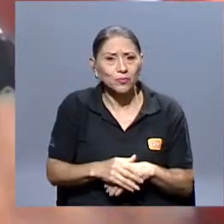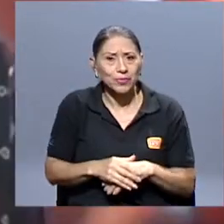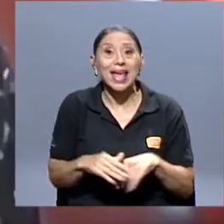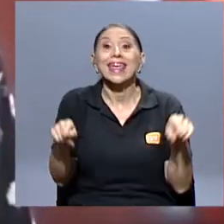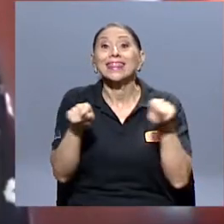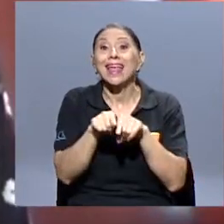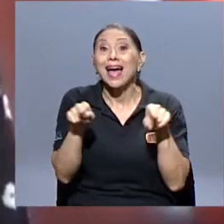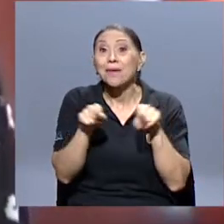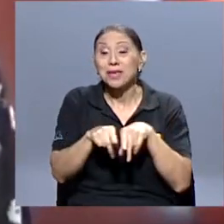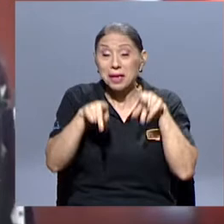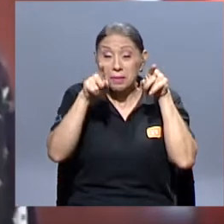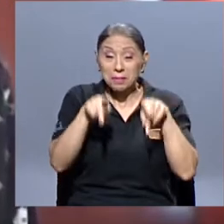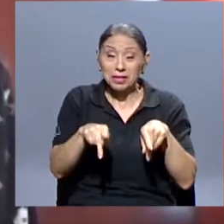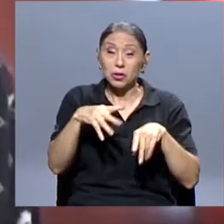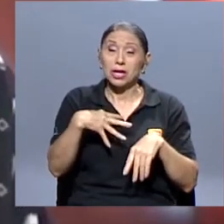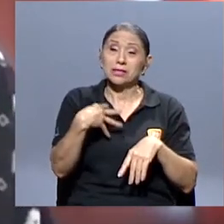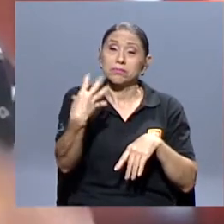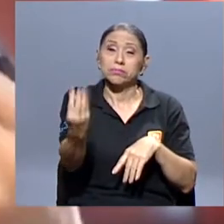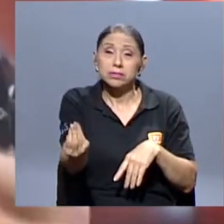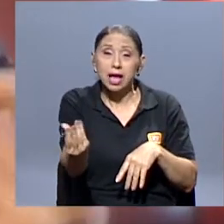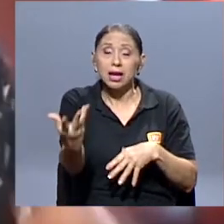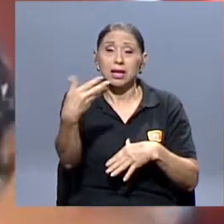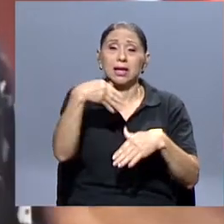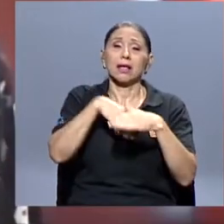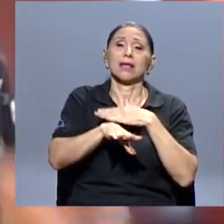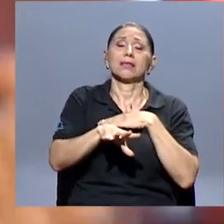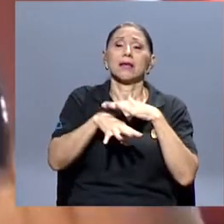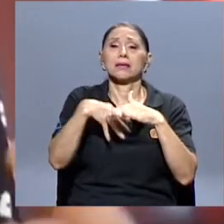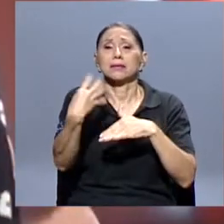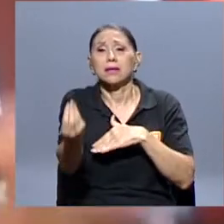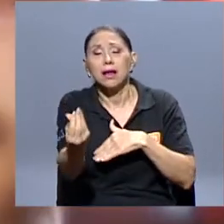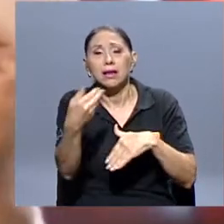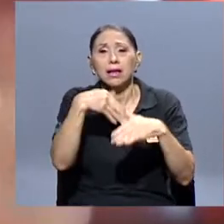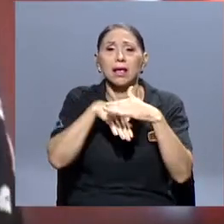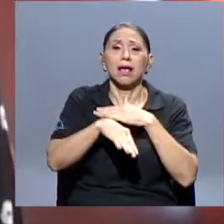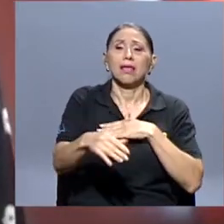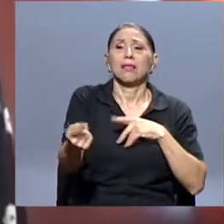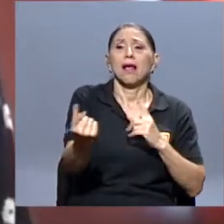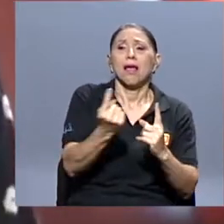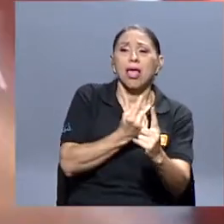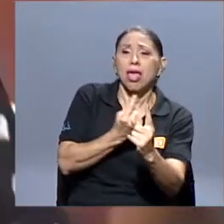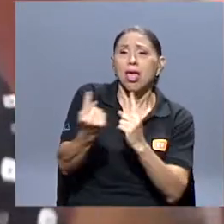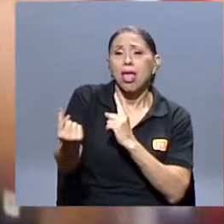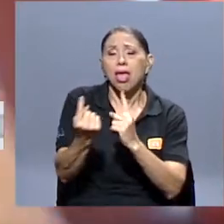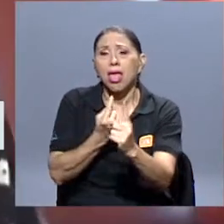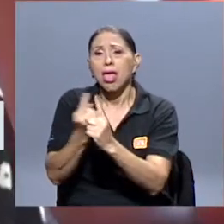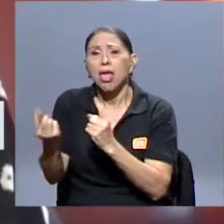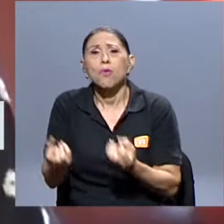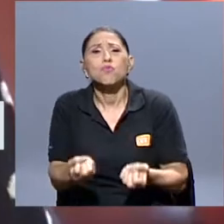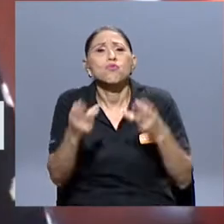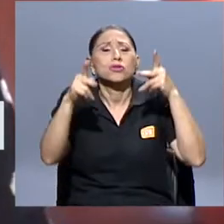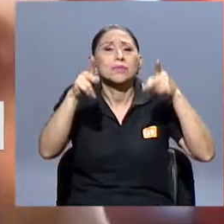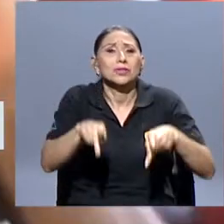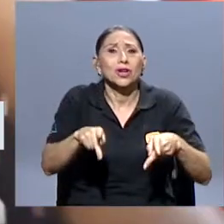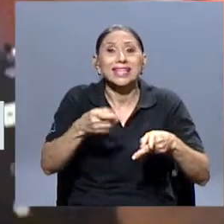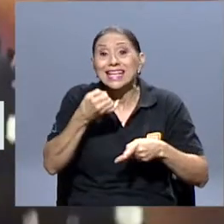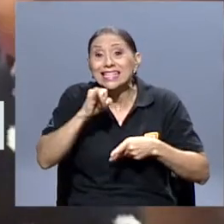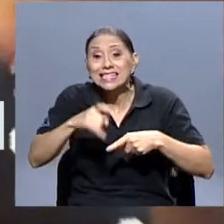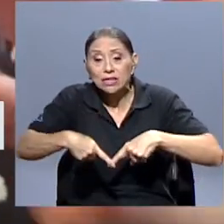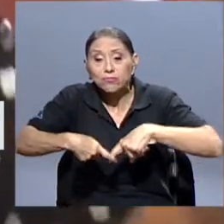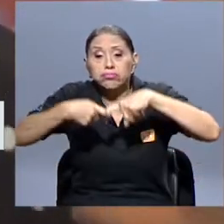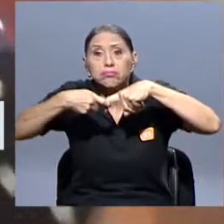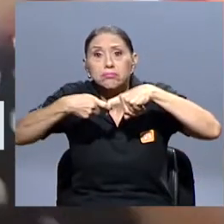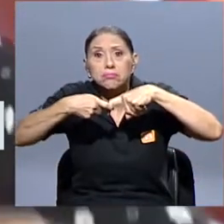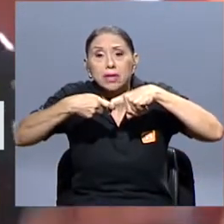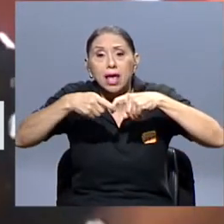movilidad asociada al ciclo lectivo es extremadamente alta. Por tanto, la suspensión del año escolar también se